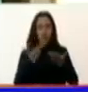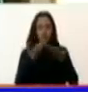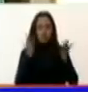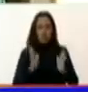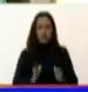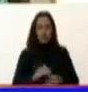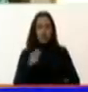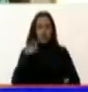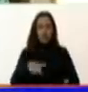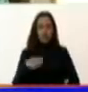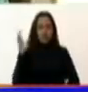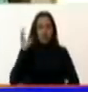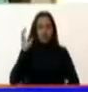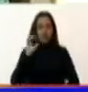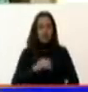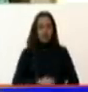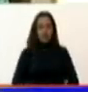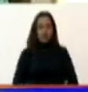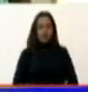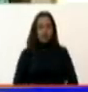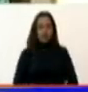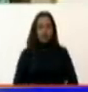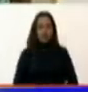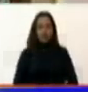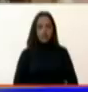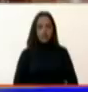Estudiantes aquí en Caracas.